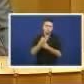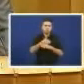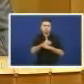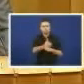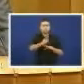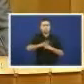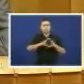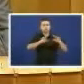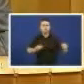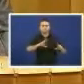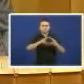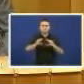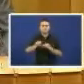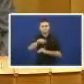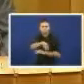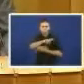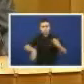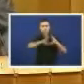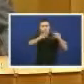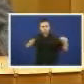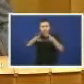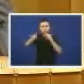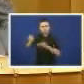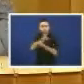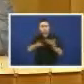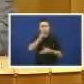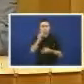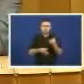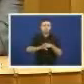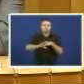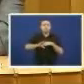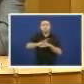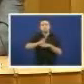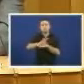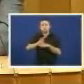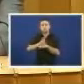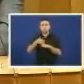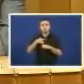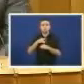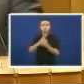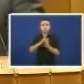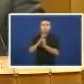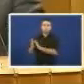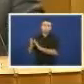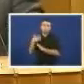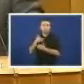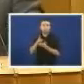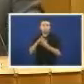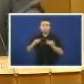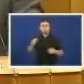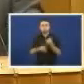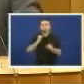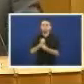universidades galegas no que ten traballado a REO a consellera de educación e ordenación universitaria previsamos dun